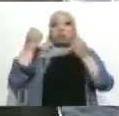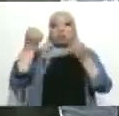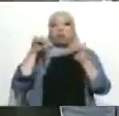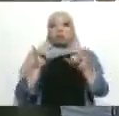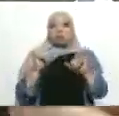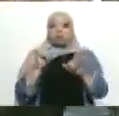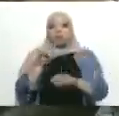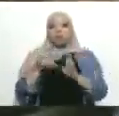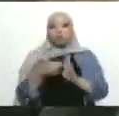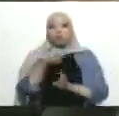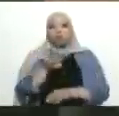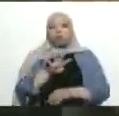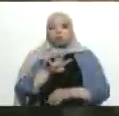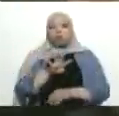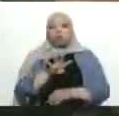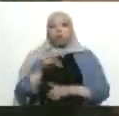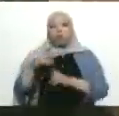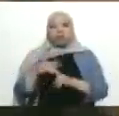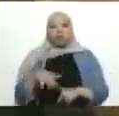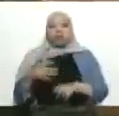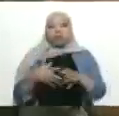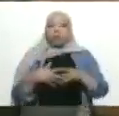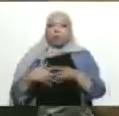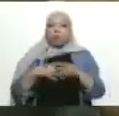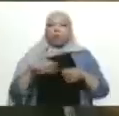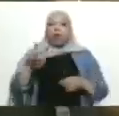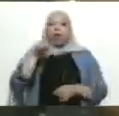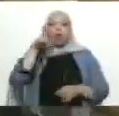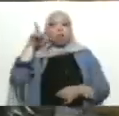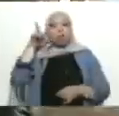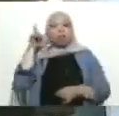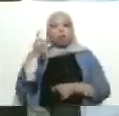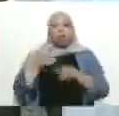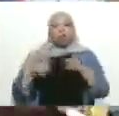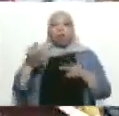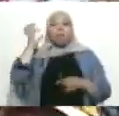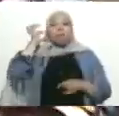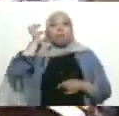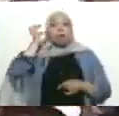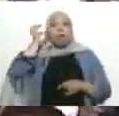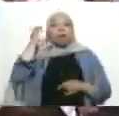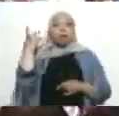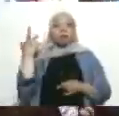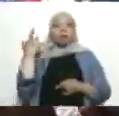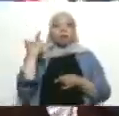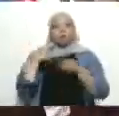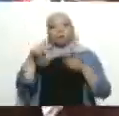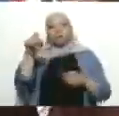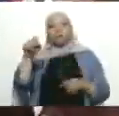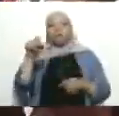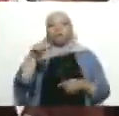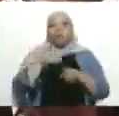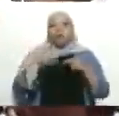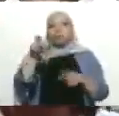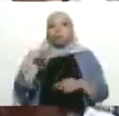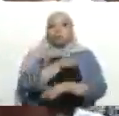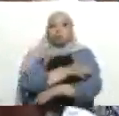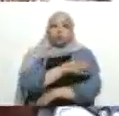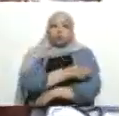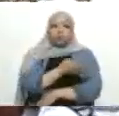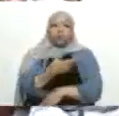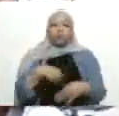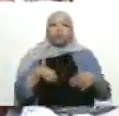que en 2014 se apegaron a Leopoldo López, María Corina Machado y Antonio Ledezma en el plan La Salida, bueno, ellos fueron a